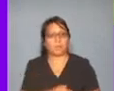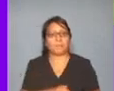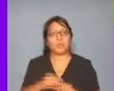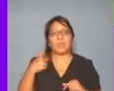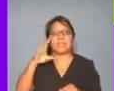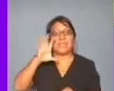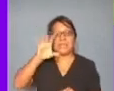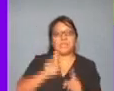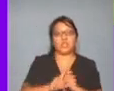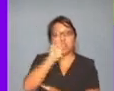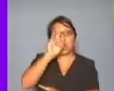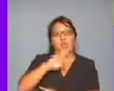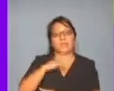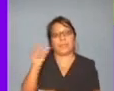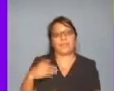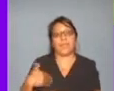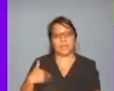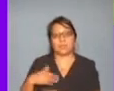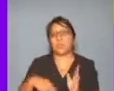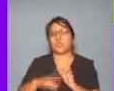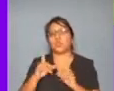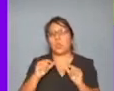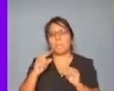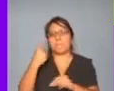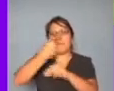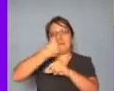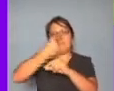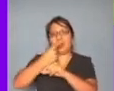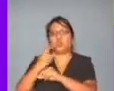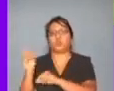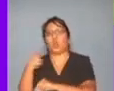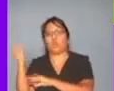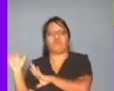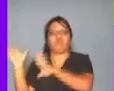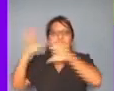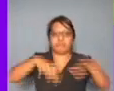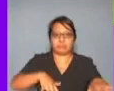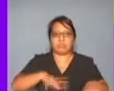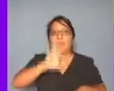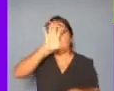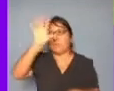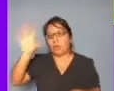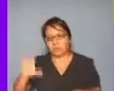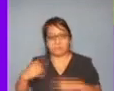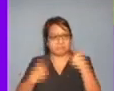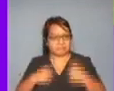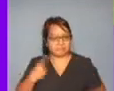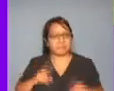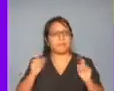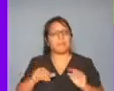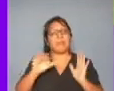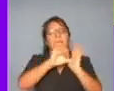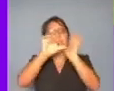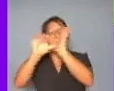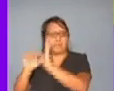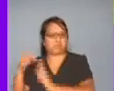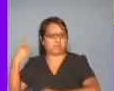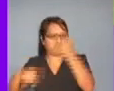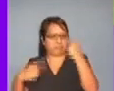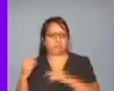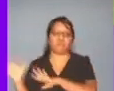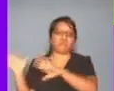número uno en recibimiento de turistas, tanto nacionales como internacionales, así que creo que ha sido un muy buen fin de semana donde hemos